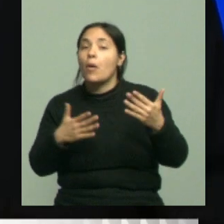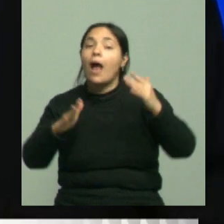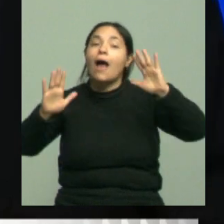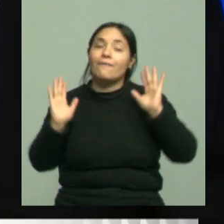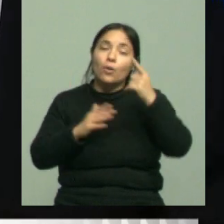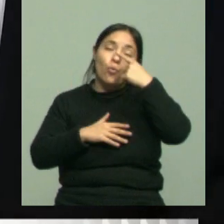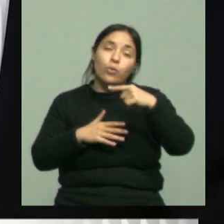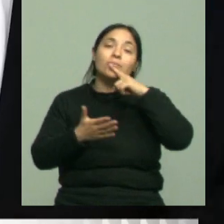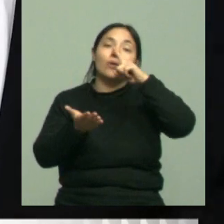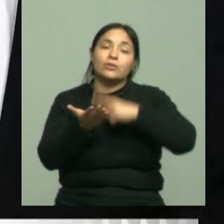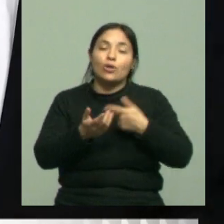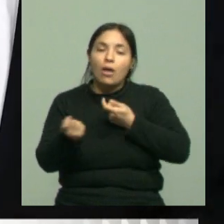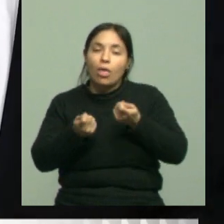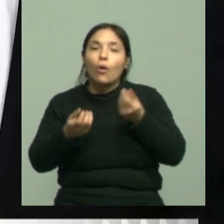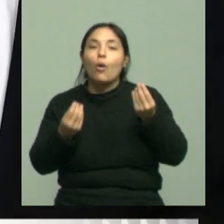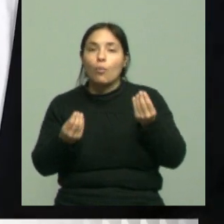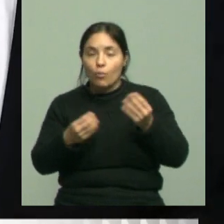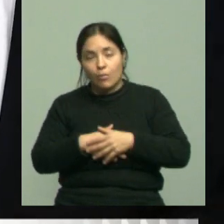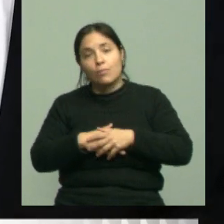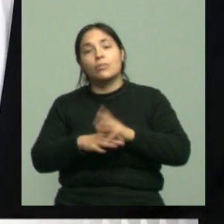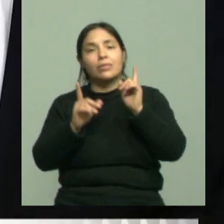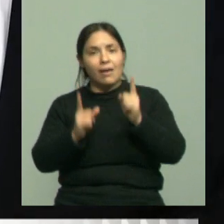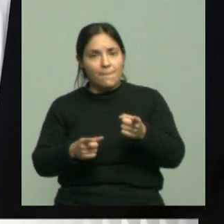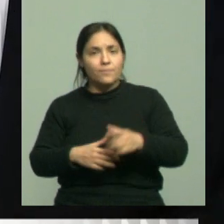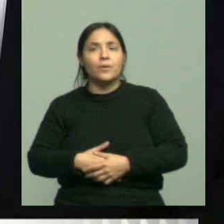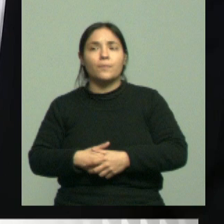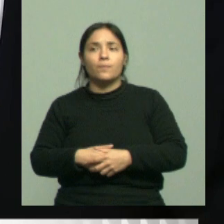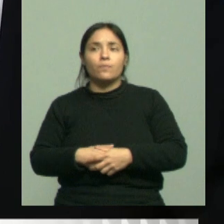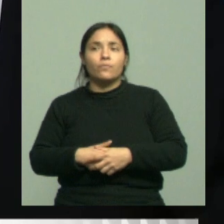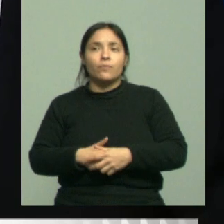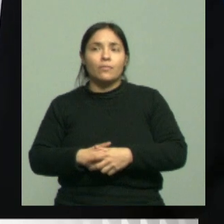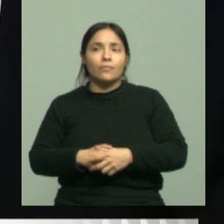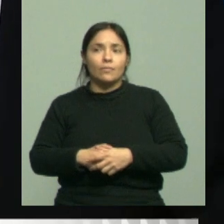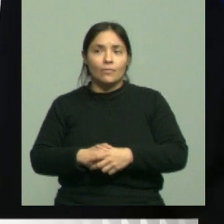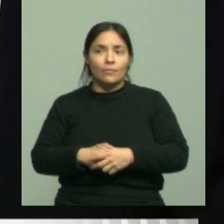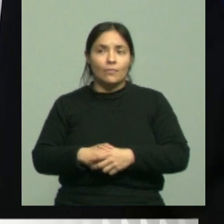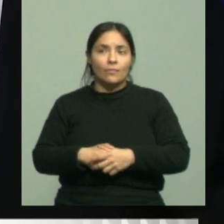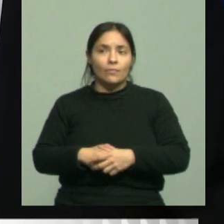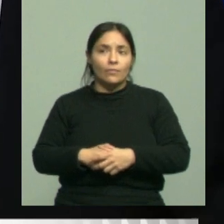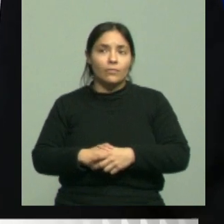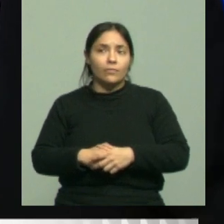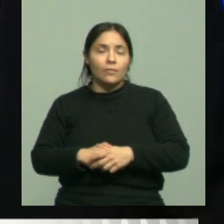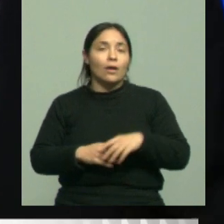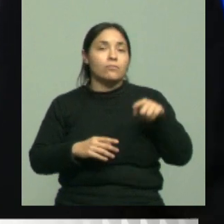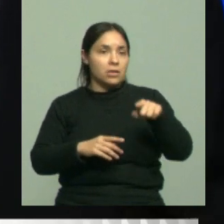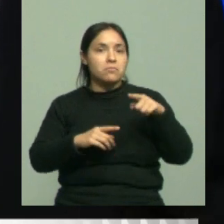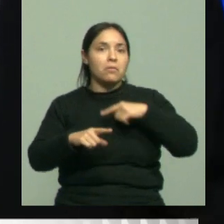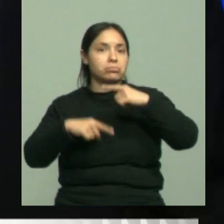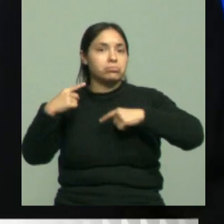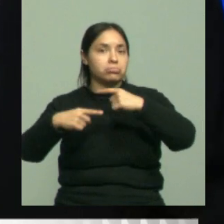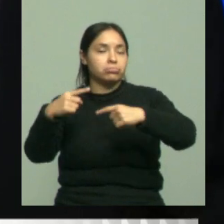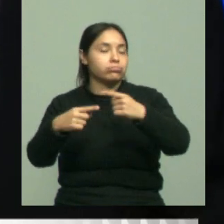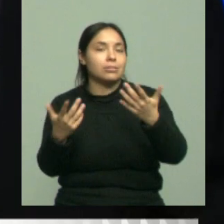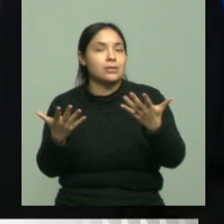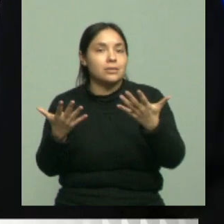terminaría reordenando. También cuesta entender que esto se vaya a dar de esta forma, de esta manera constante, en la cual